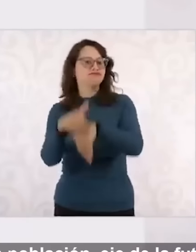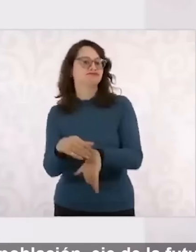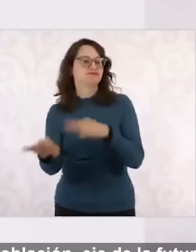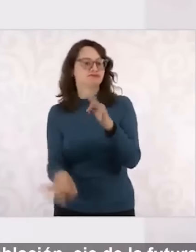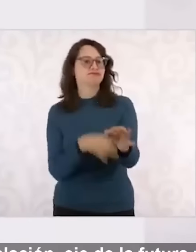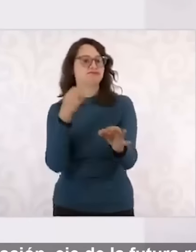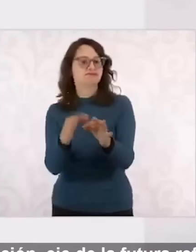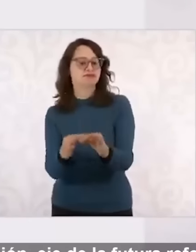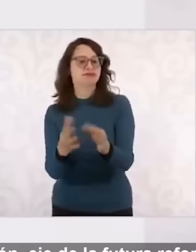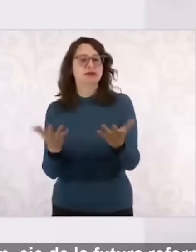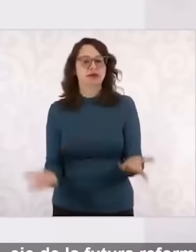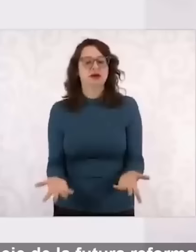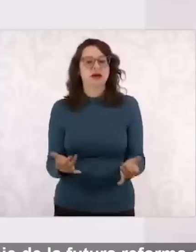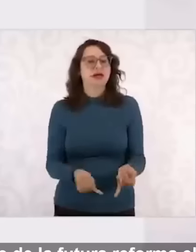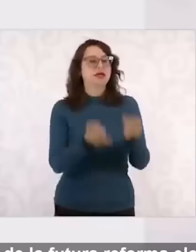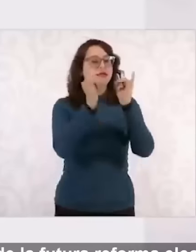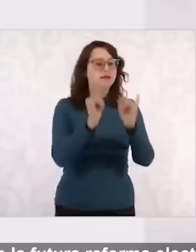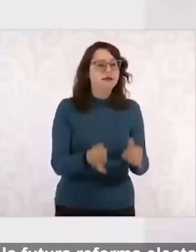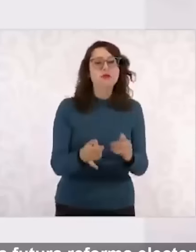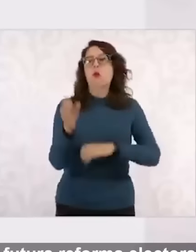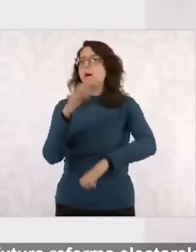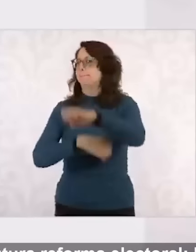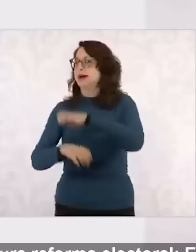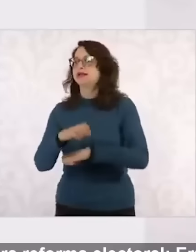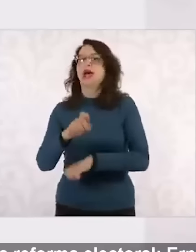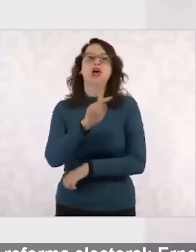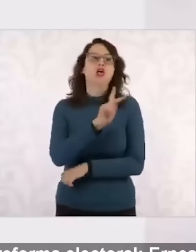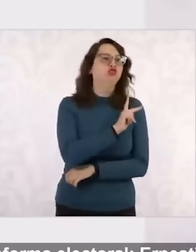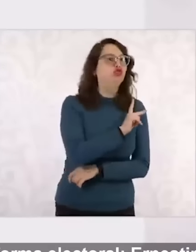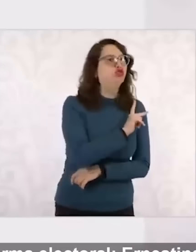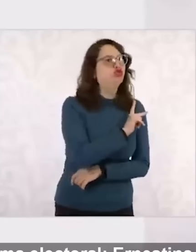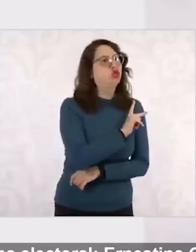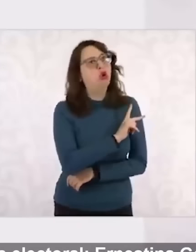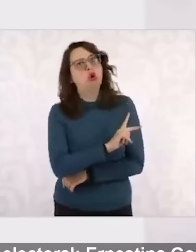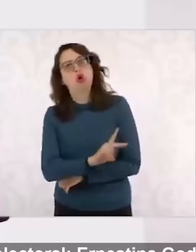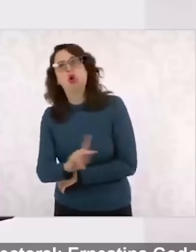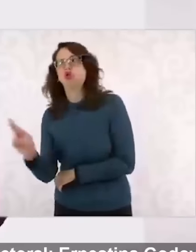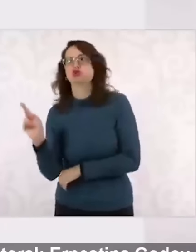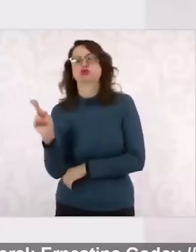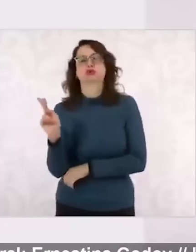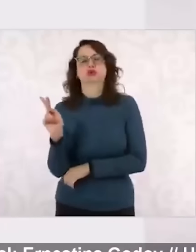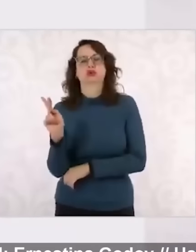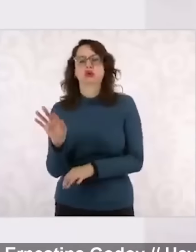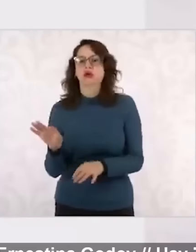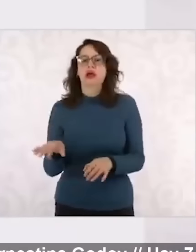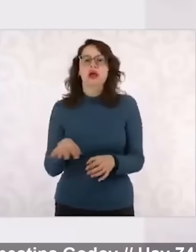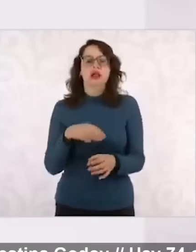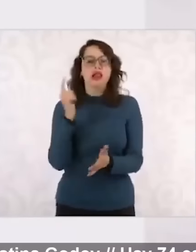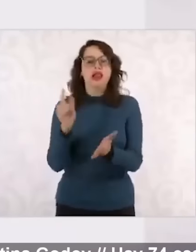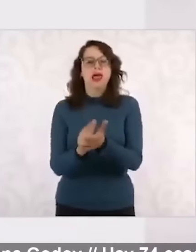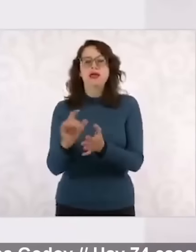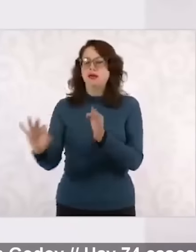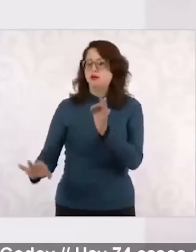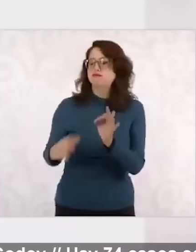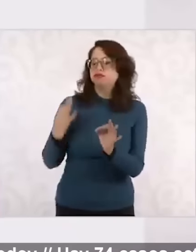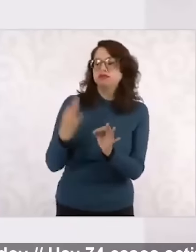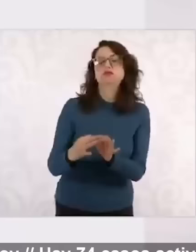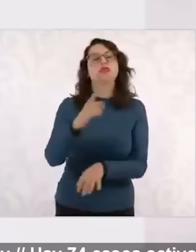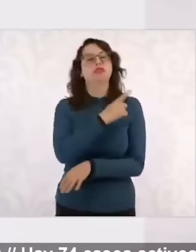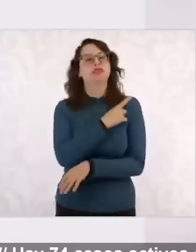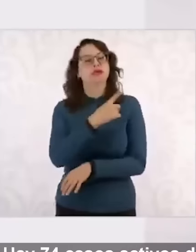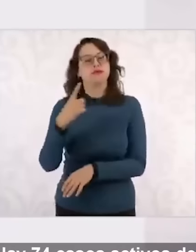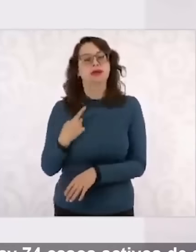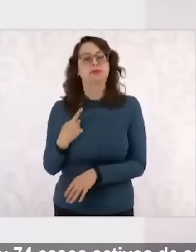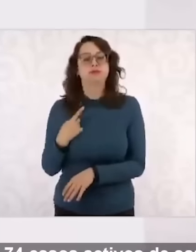las personas morales. Personas morales son empresas. Entonces, todos tenemos que cumplir con la ley. Entonces, esto